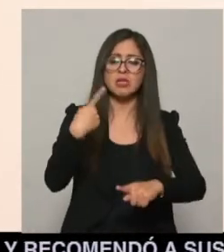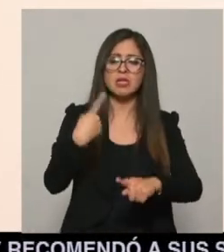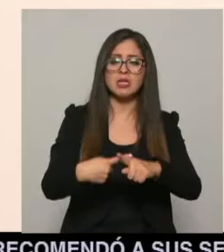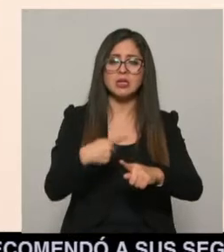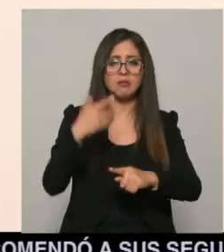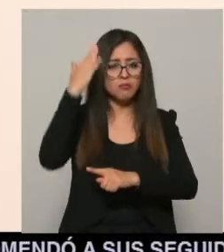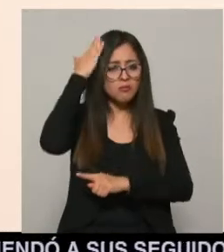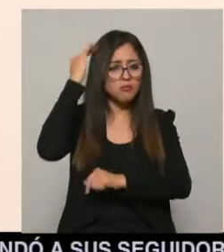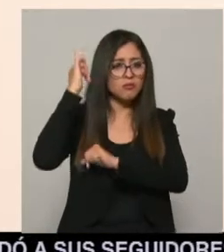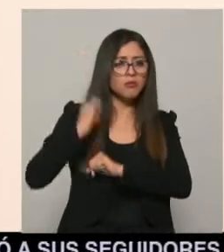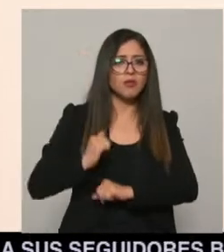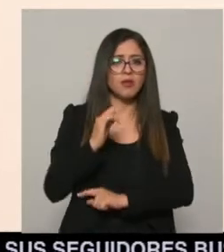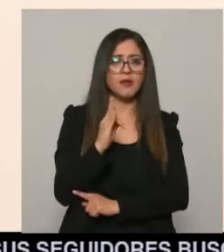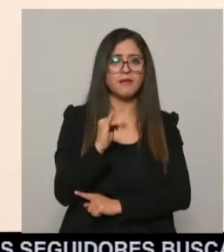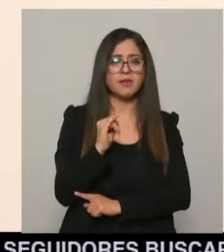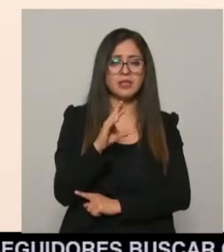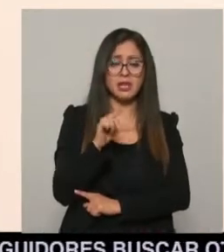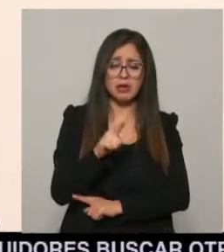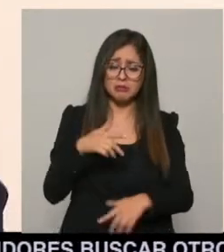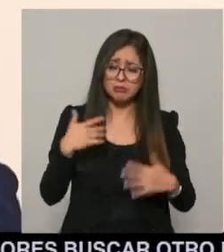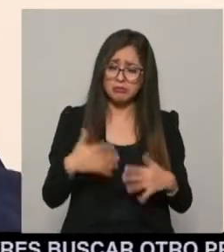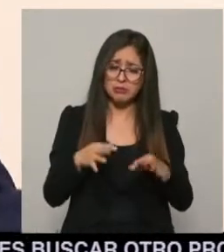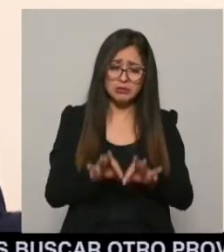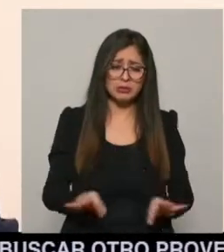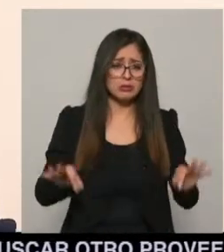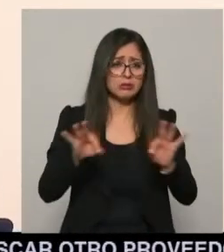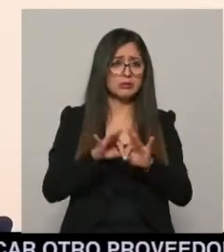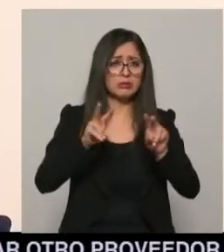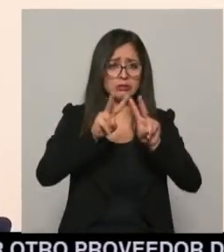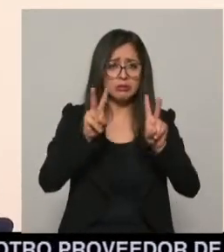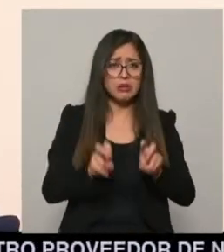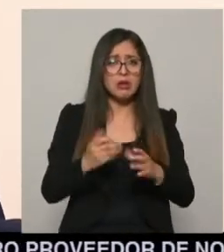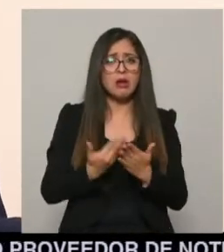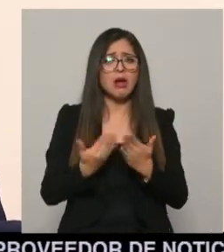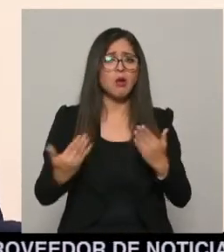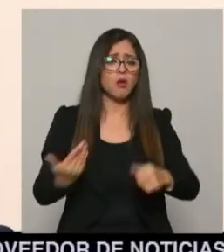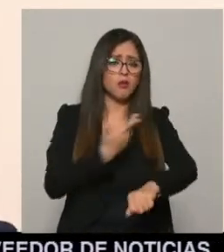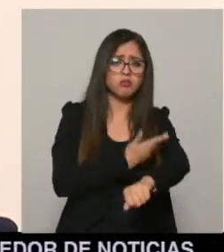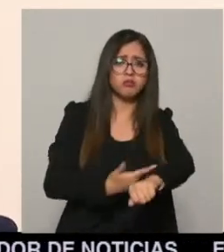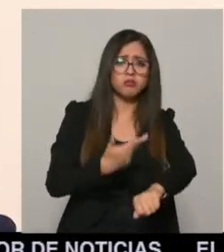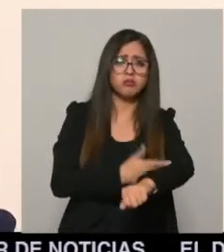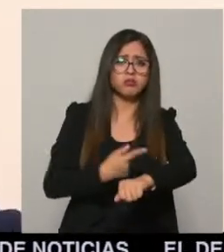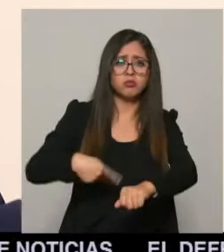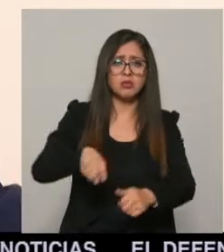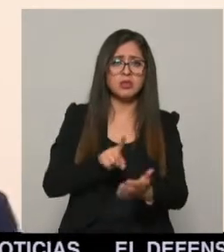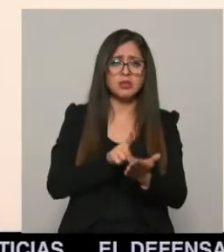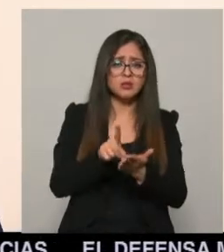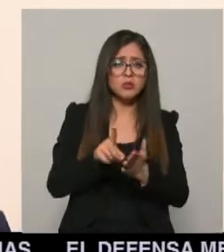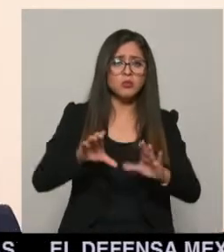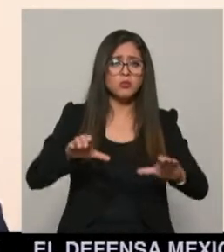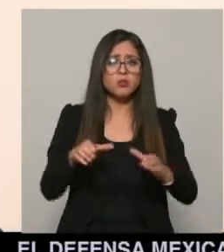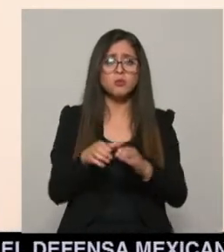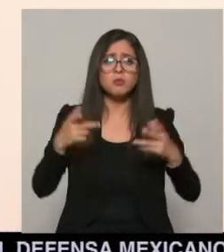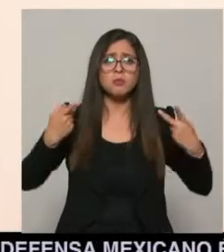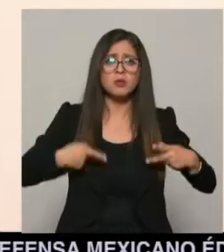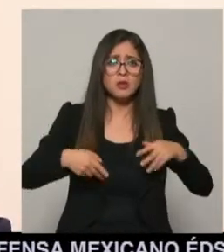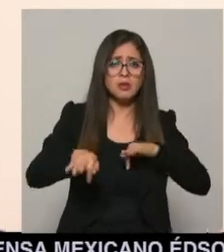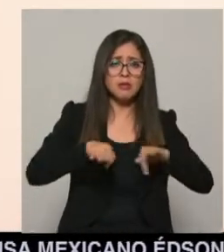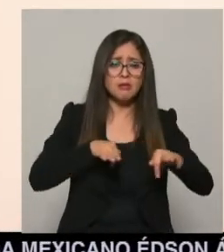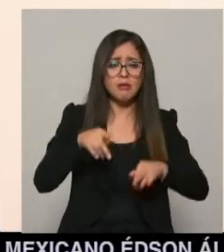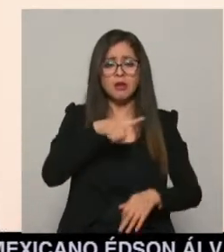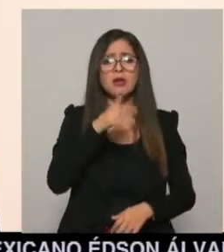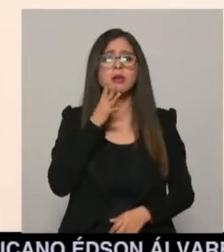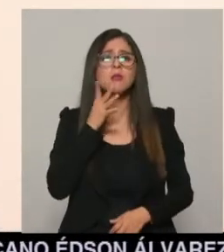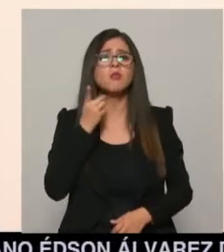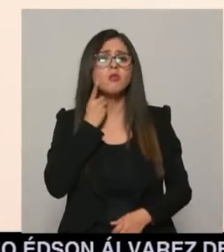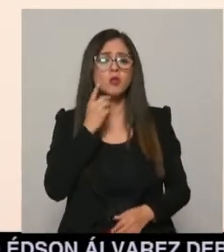o la fiscal. Son temas muy importantes porque se crea un nuevo mecanismo de decisión. Los constituyentes establecieron que para nombrar al fiscal se